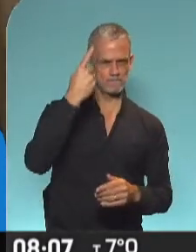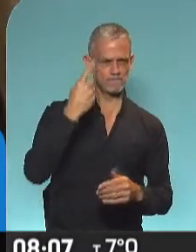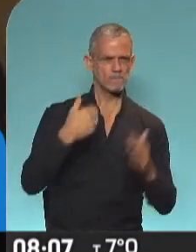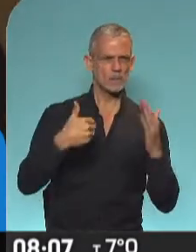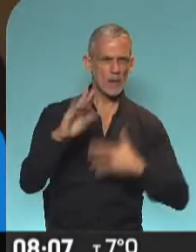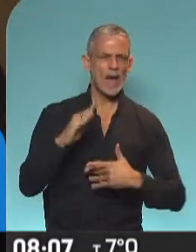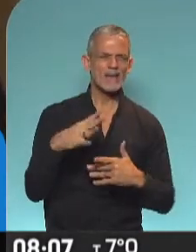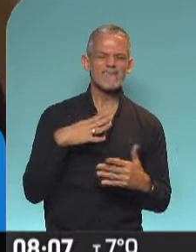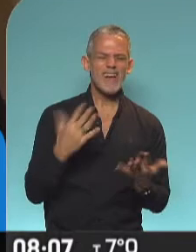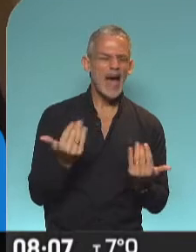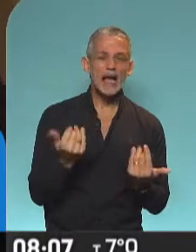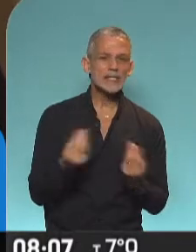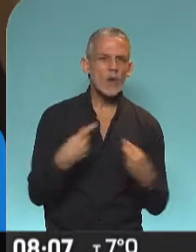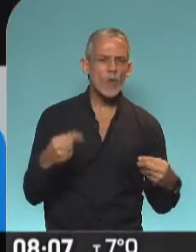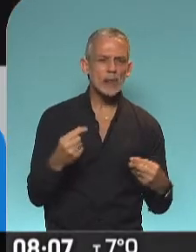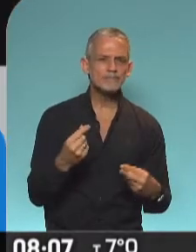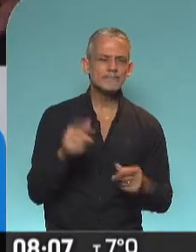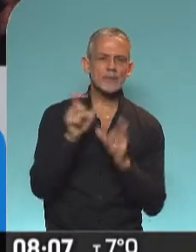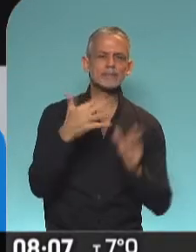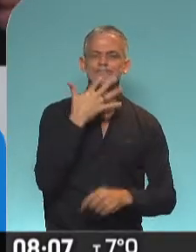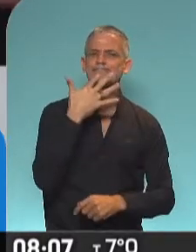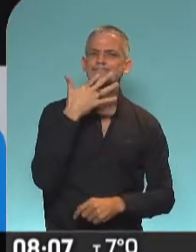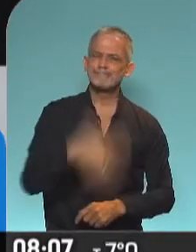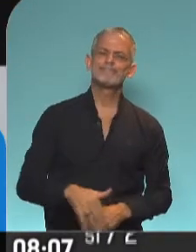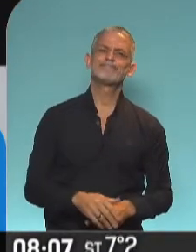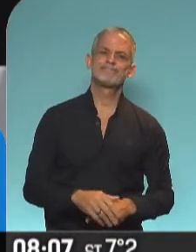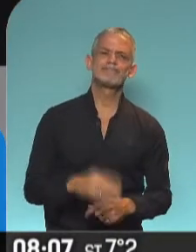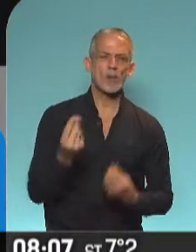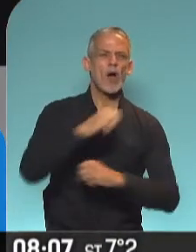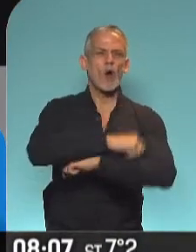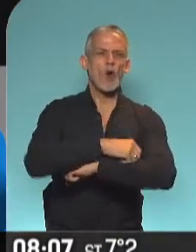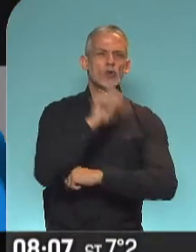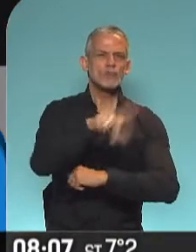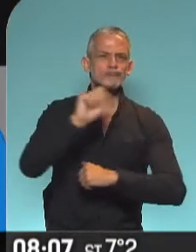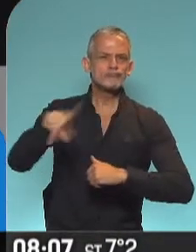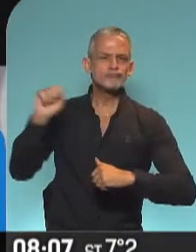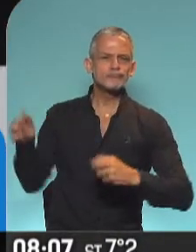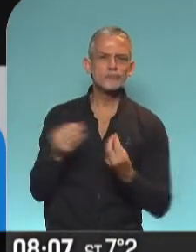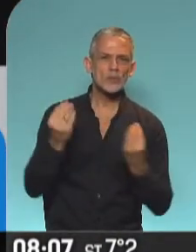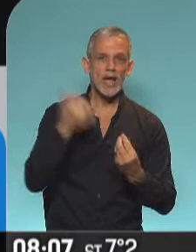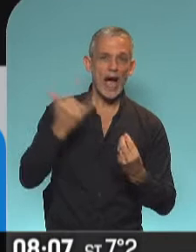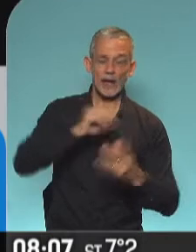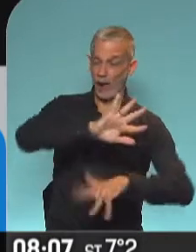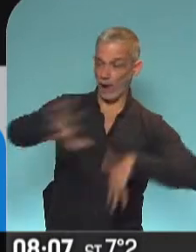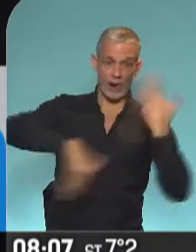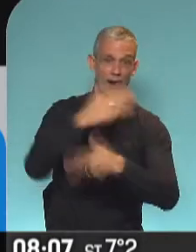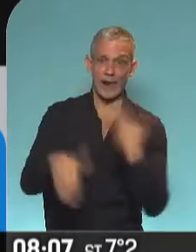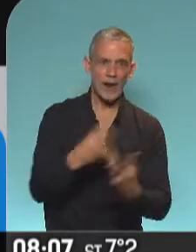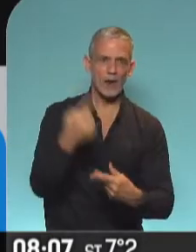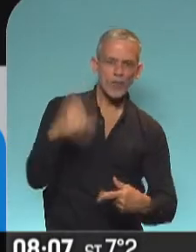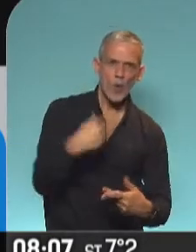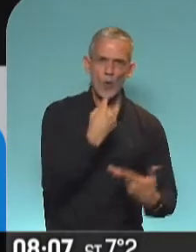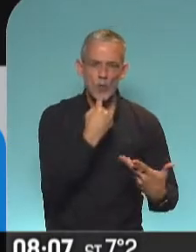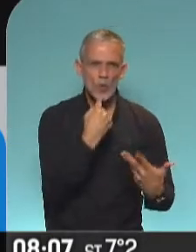ha faltado es la comprensión de qué pasa con los comportamientos sociales en contextos de catástrofe, en contextos de